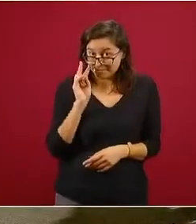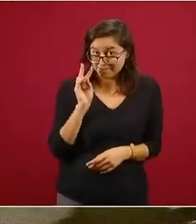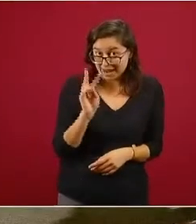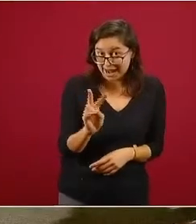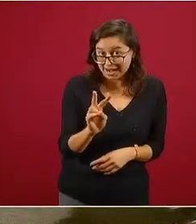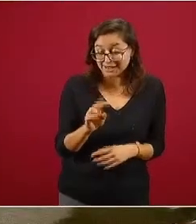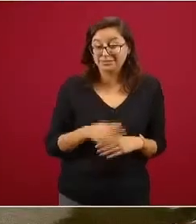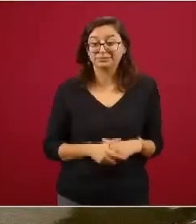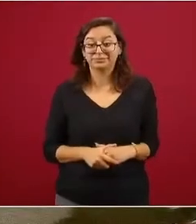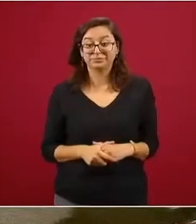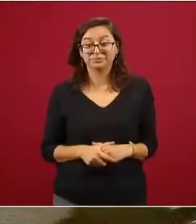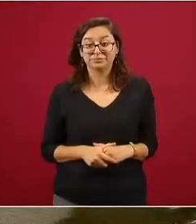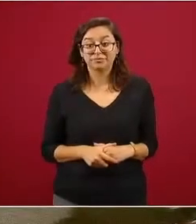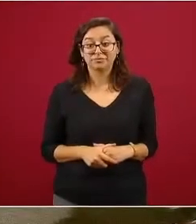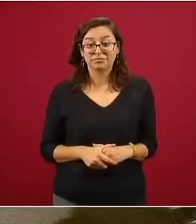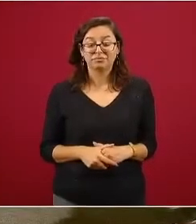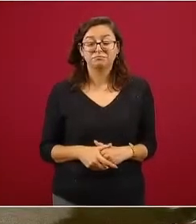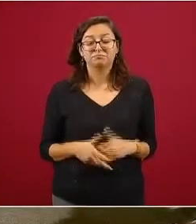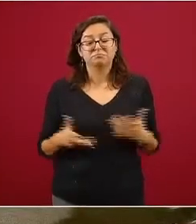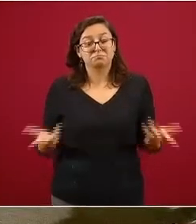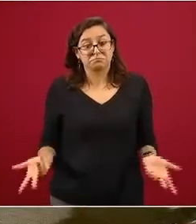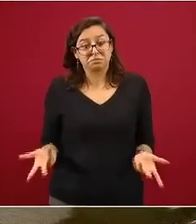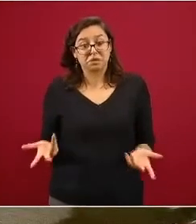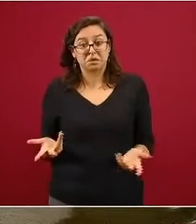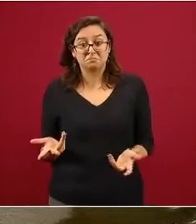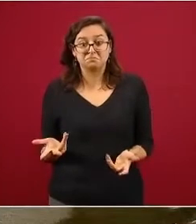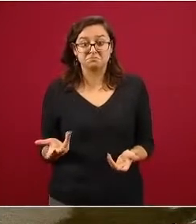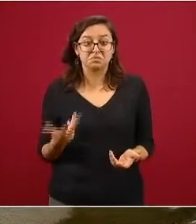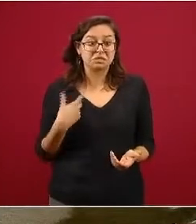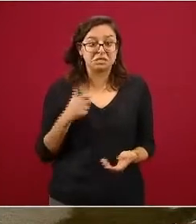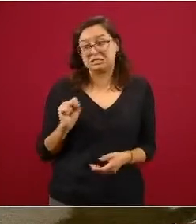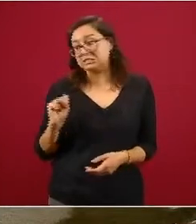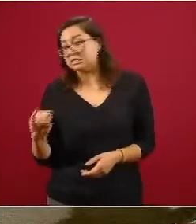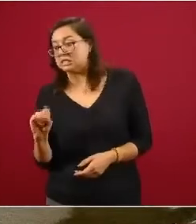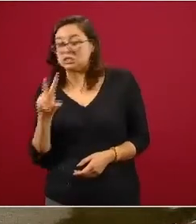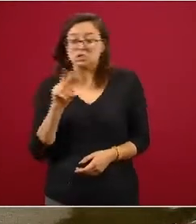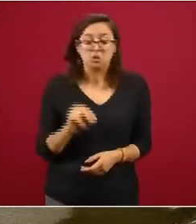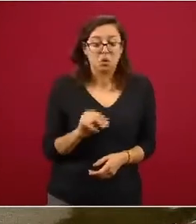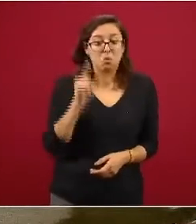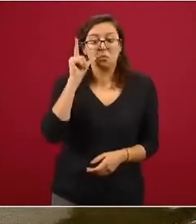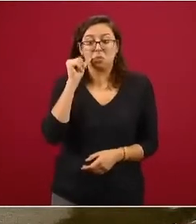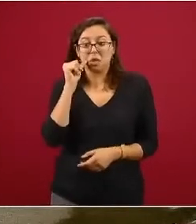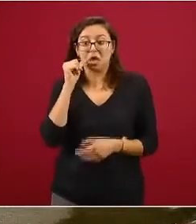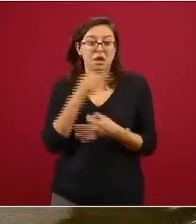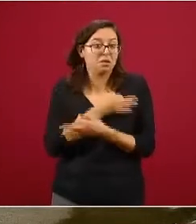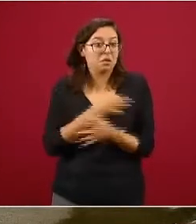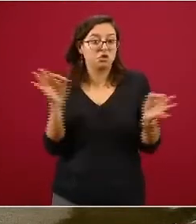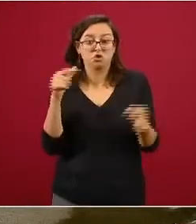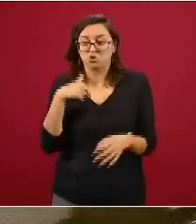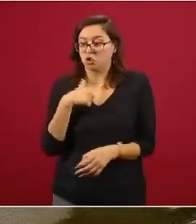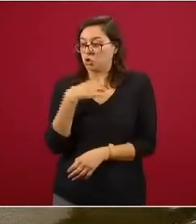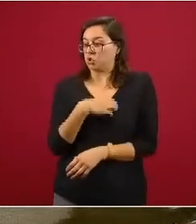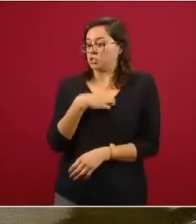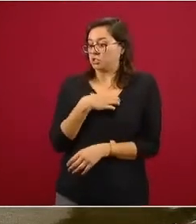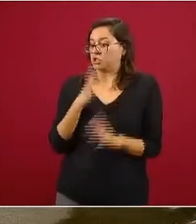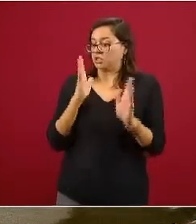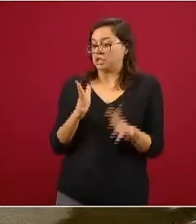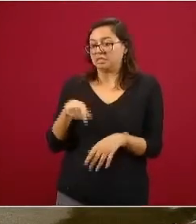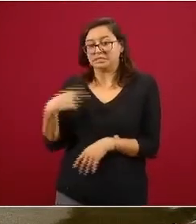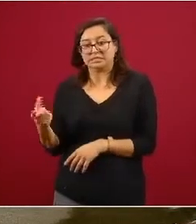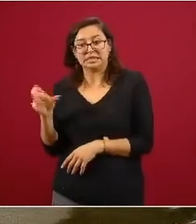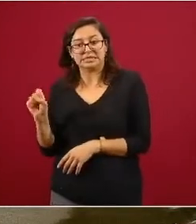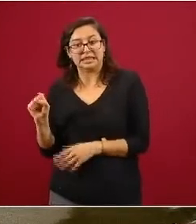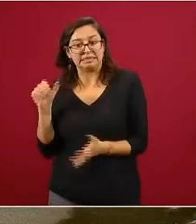Cuando usted habla de satisfacción, y quisiera que yo le dé una respuesta simple, sí o no, para mañana publicar que estoy satisfecho, pero hay 60,000